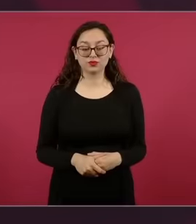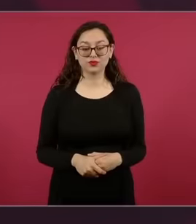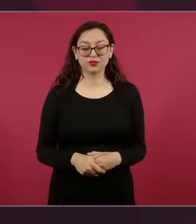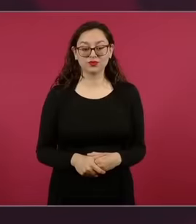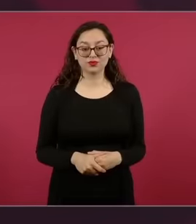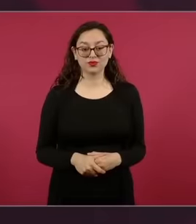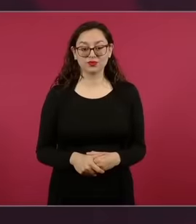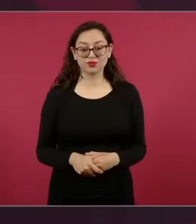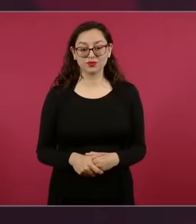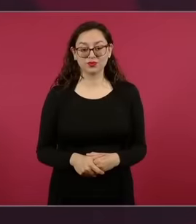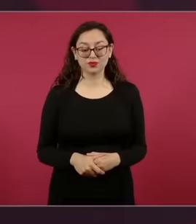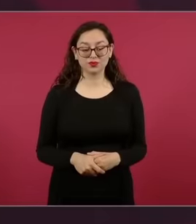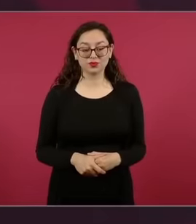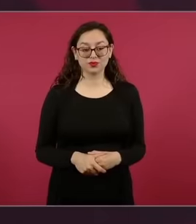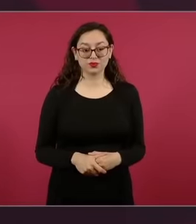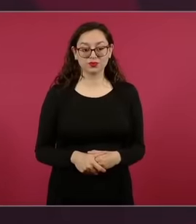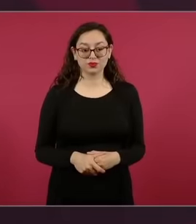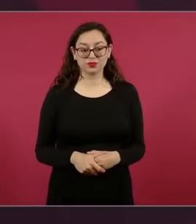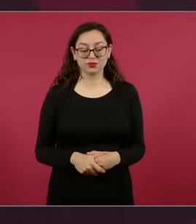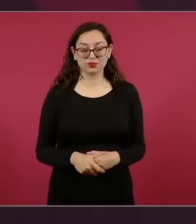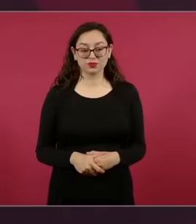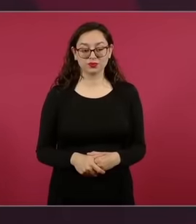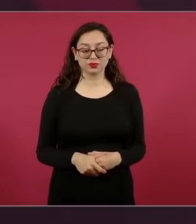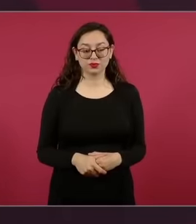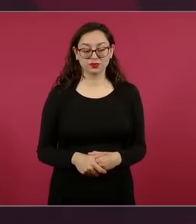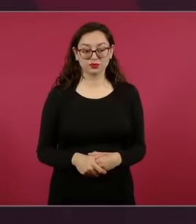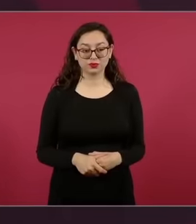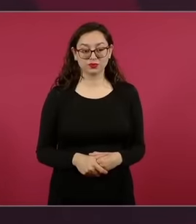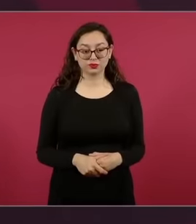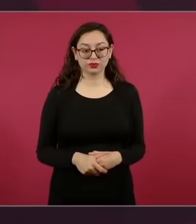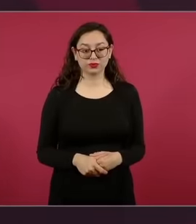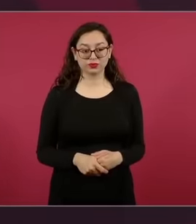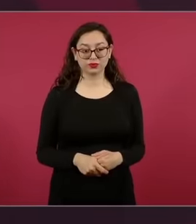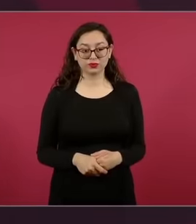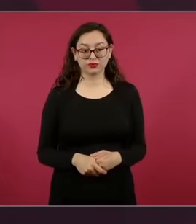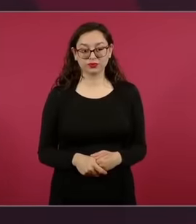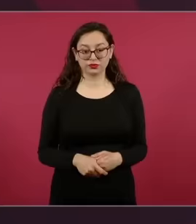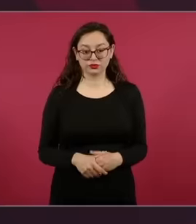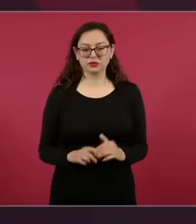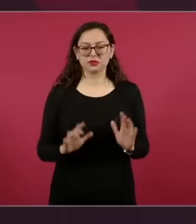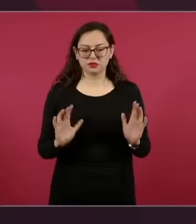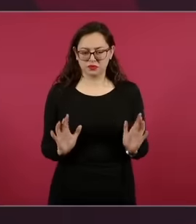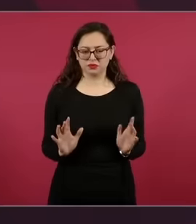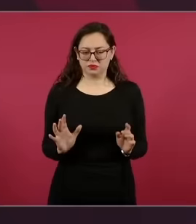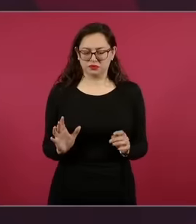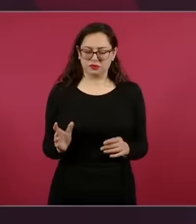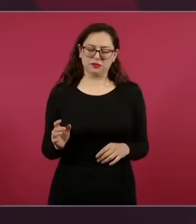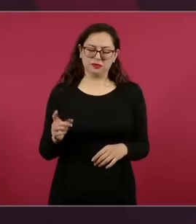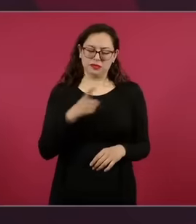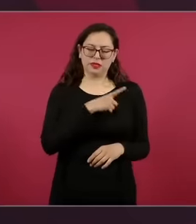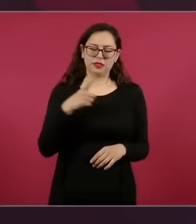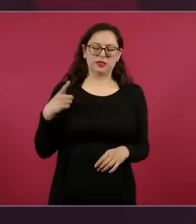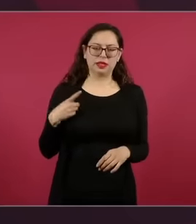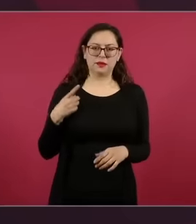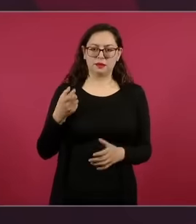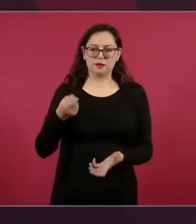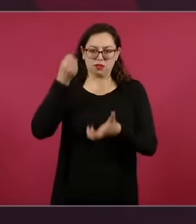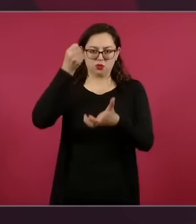Que se van a lograr como recursos adicionales.